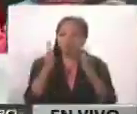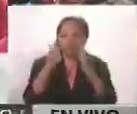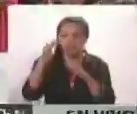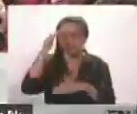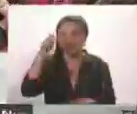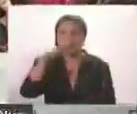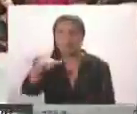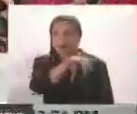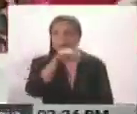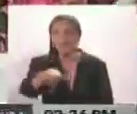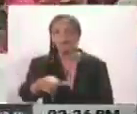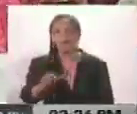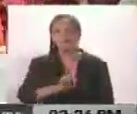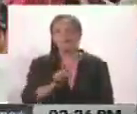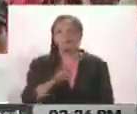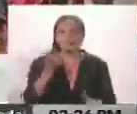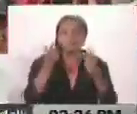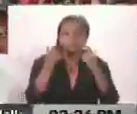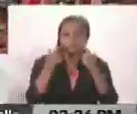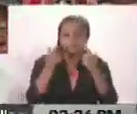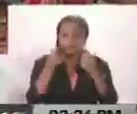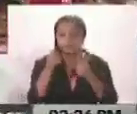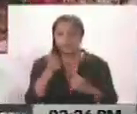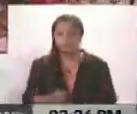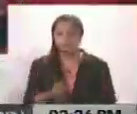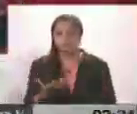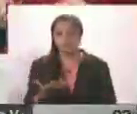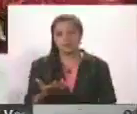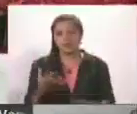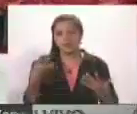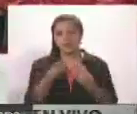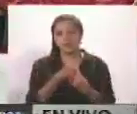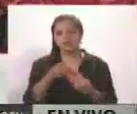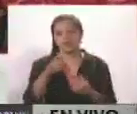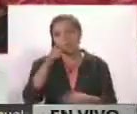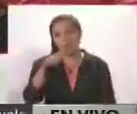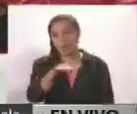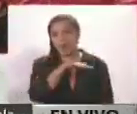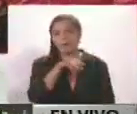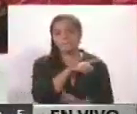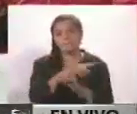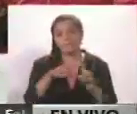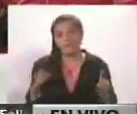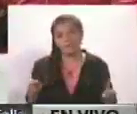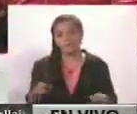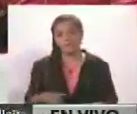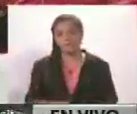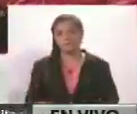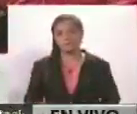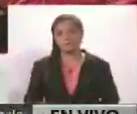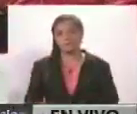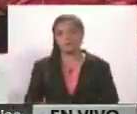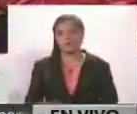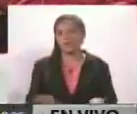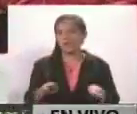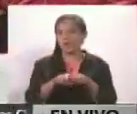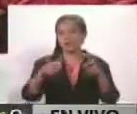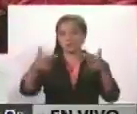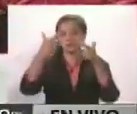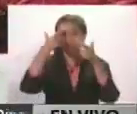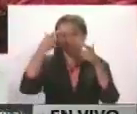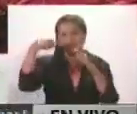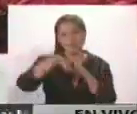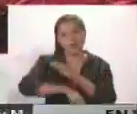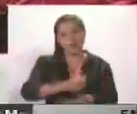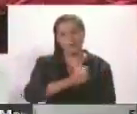los que no estamos obsesionados con el poder, sino estamos obsesionados como Chávez, con un profundo